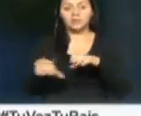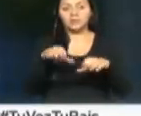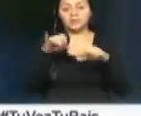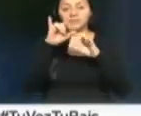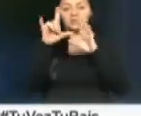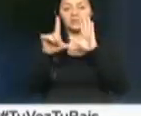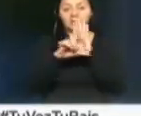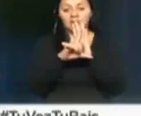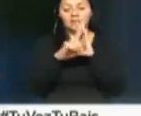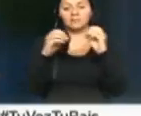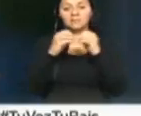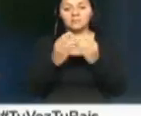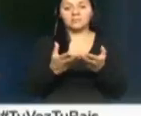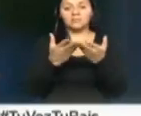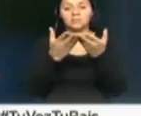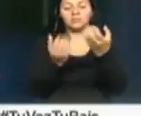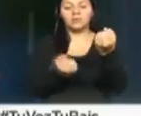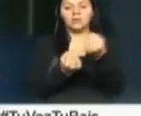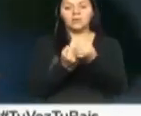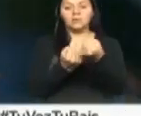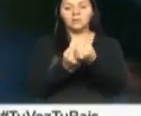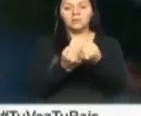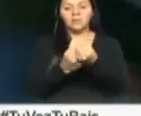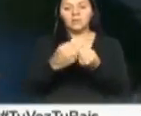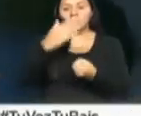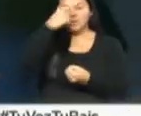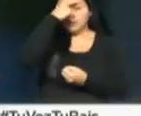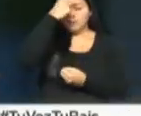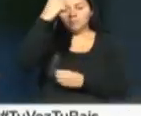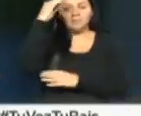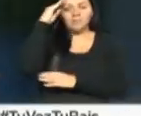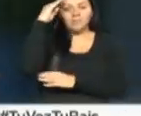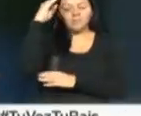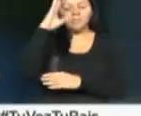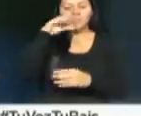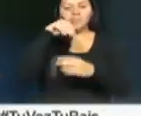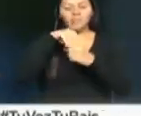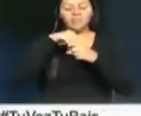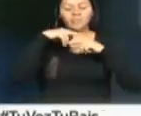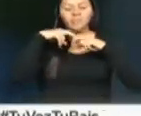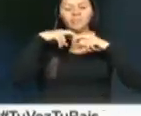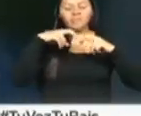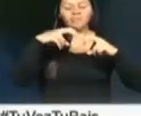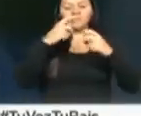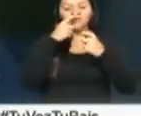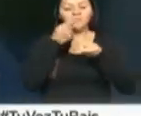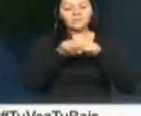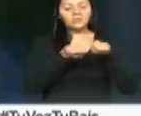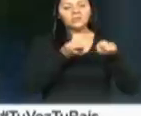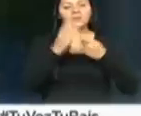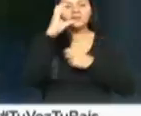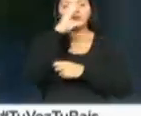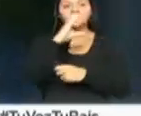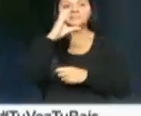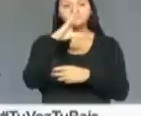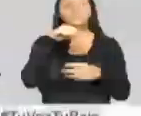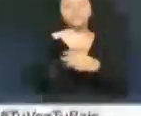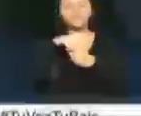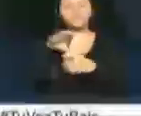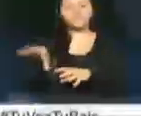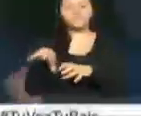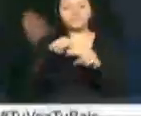ilícitas y brindando apoyo a nuestra Fuerza Naval en misiones de exploración, monitoreo, búsqueda y